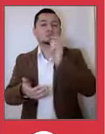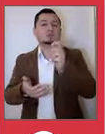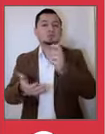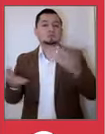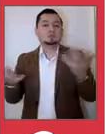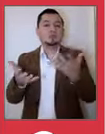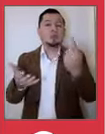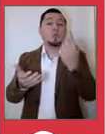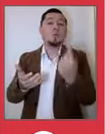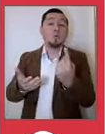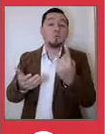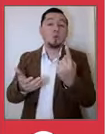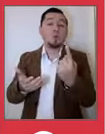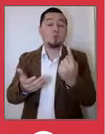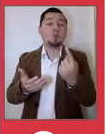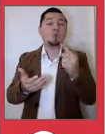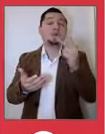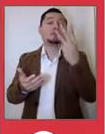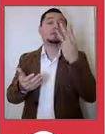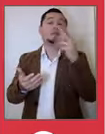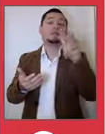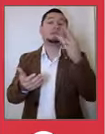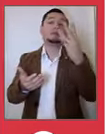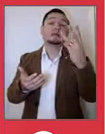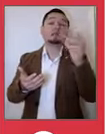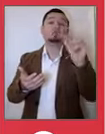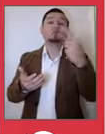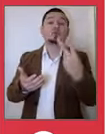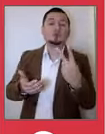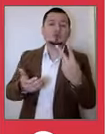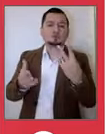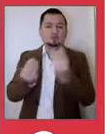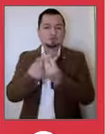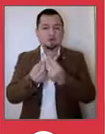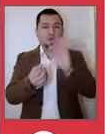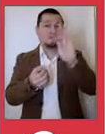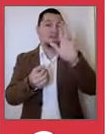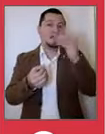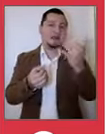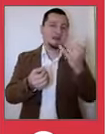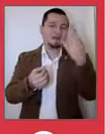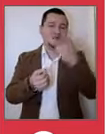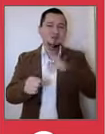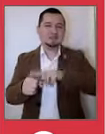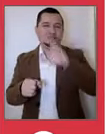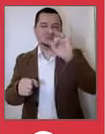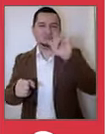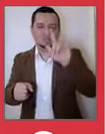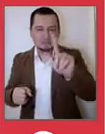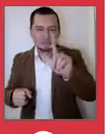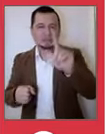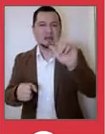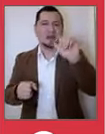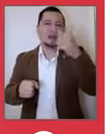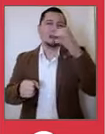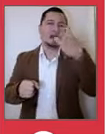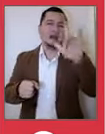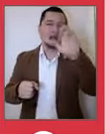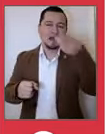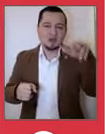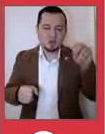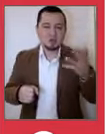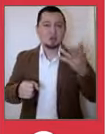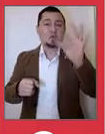el uno con 13.2 aquí tiene ustedes cómo está distribuido el fray antonio alcalde el hospital ángel leaño el general